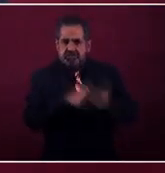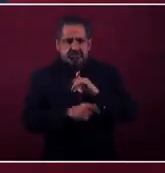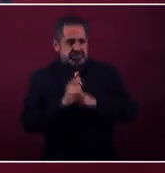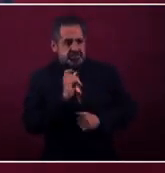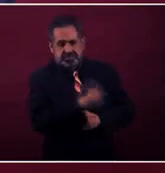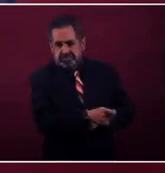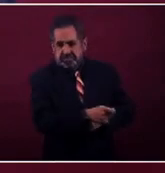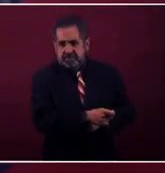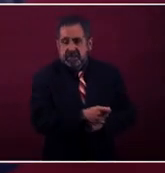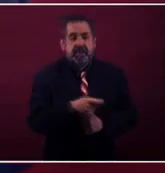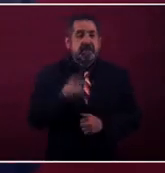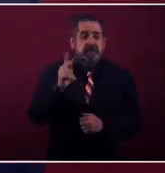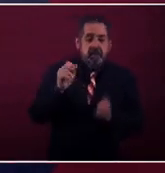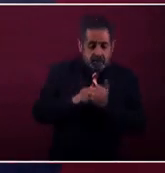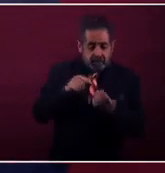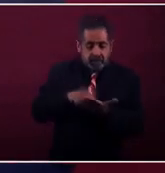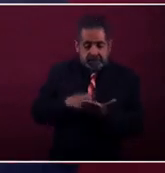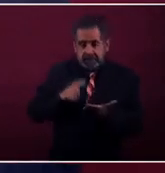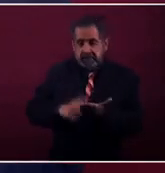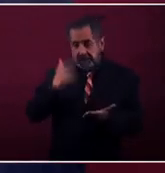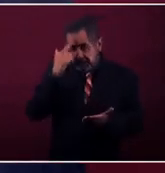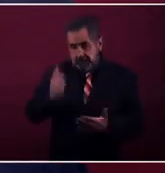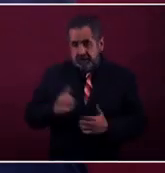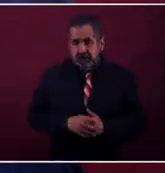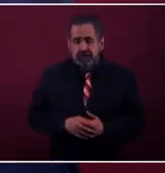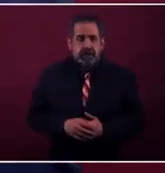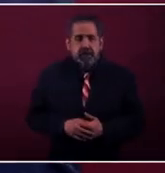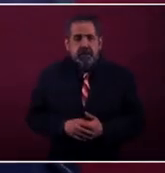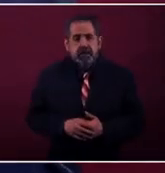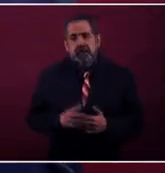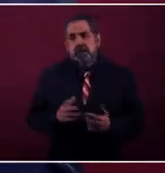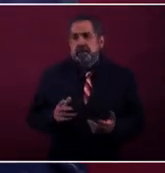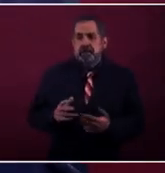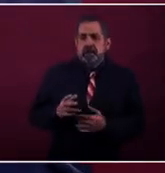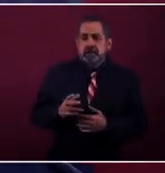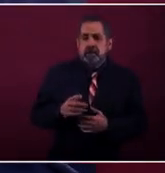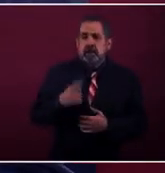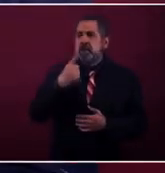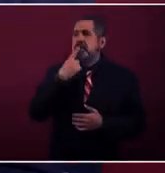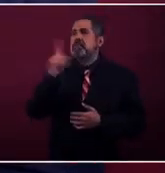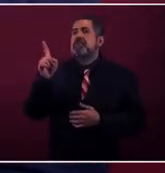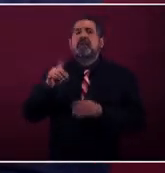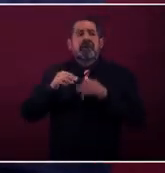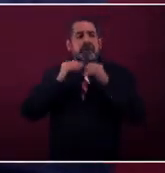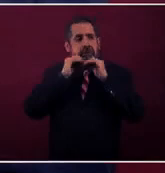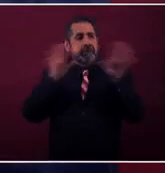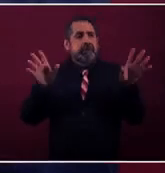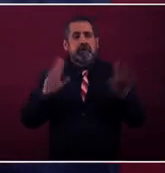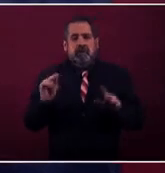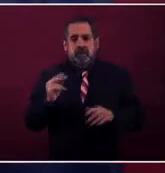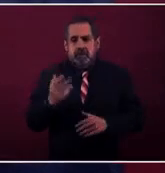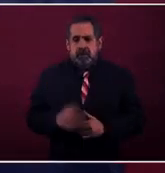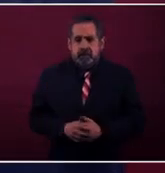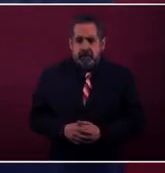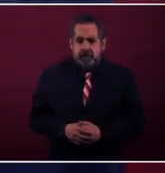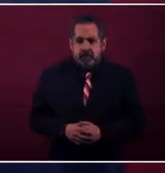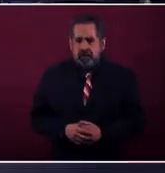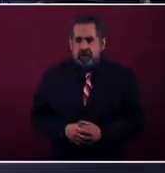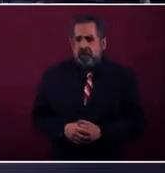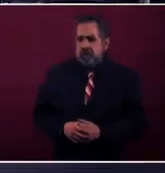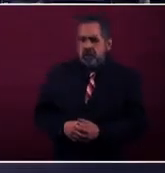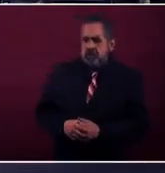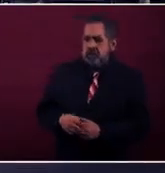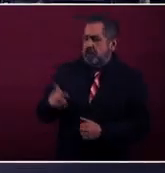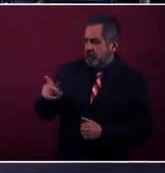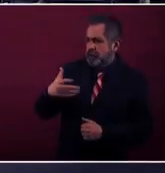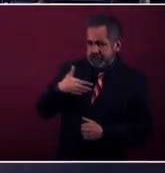pero tenemos que tener un fundamento, o sea, no basta con la denuncia pública. Sí, mire, yo entiendo esa ayuda